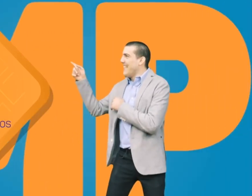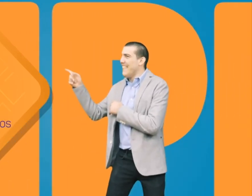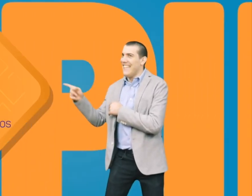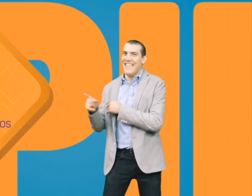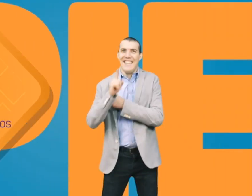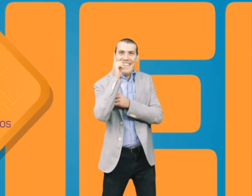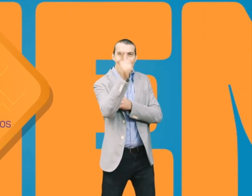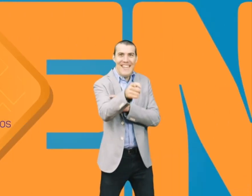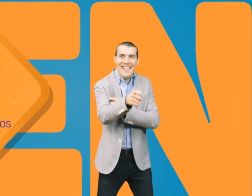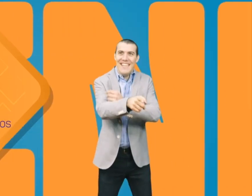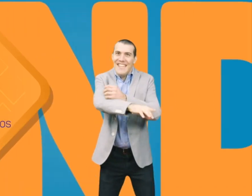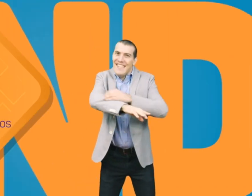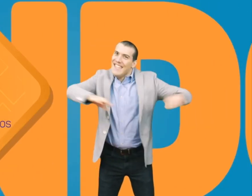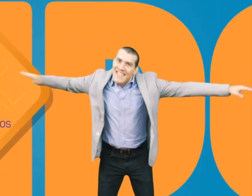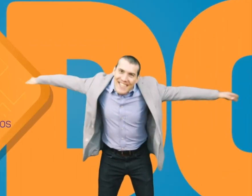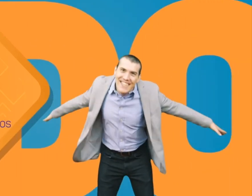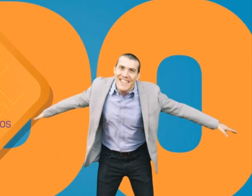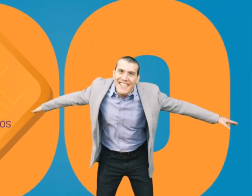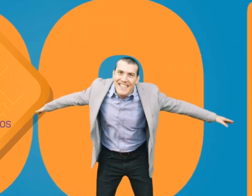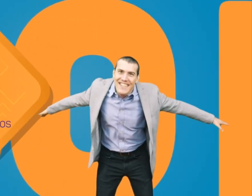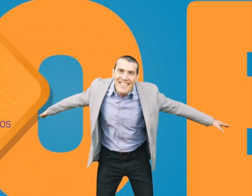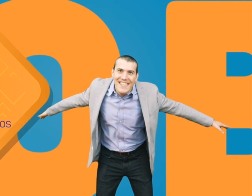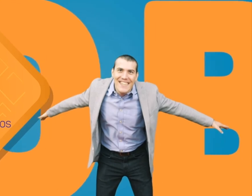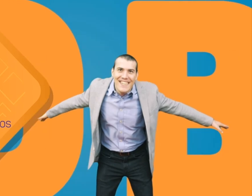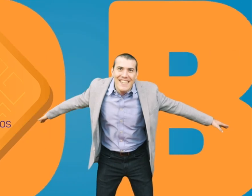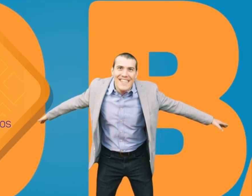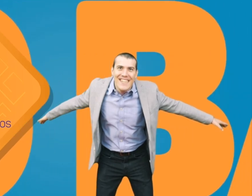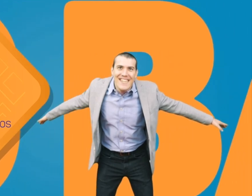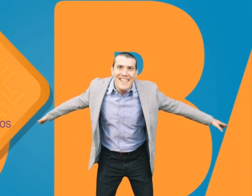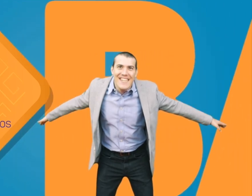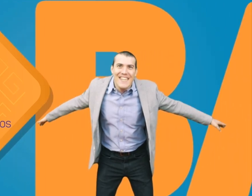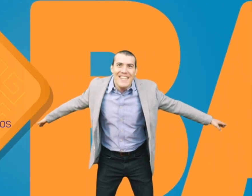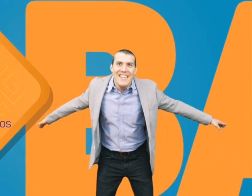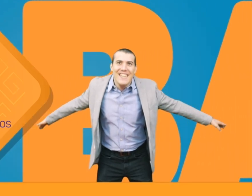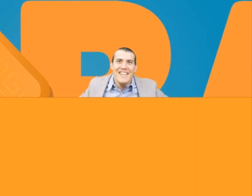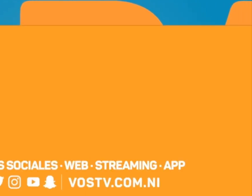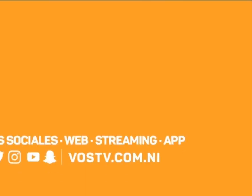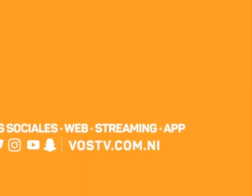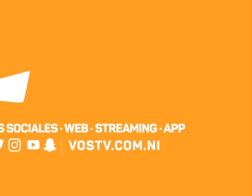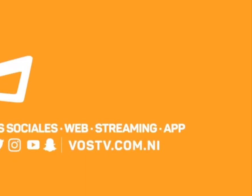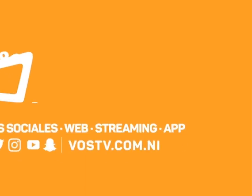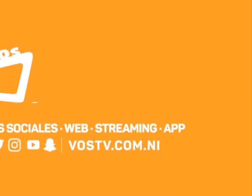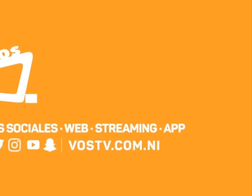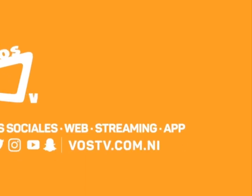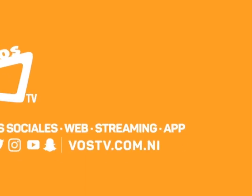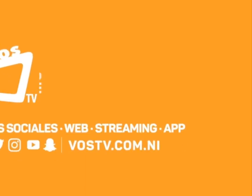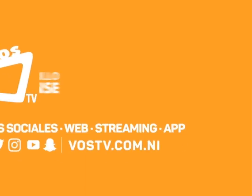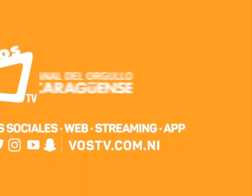Solo por Voz TV, el canal del orgullo nicaragüense.